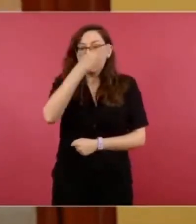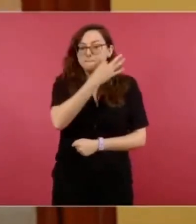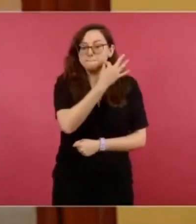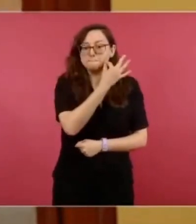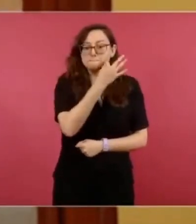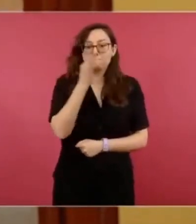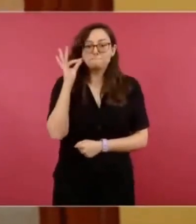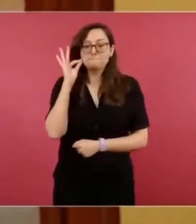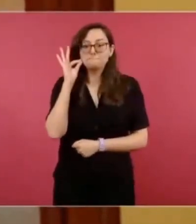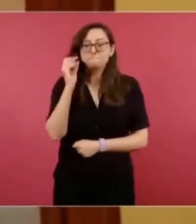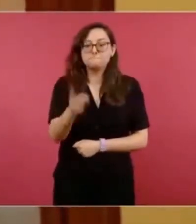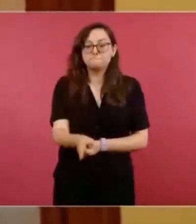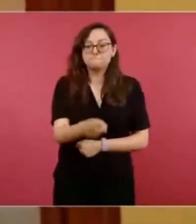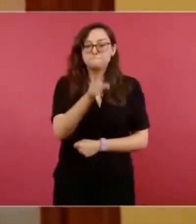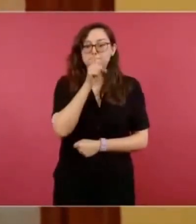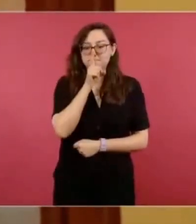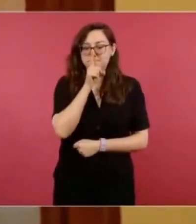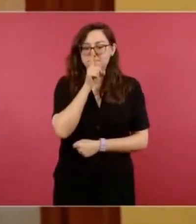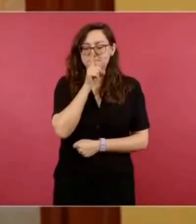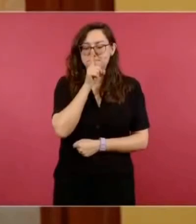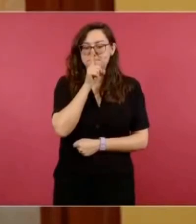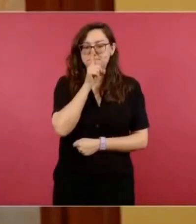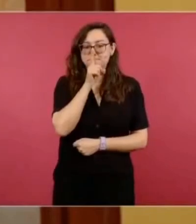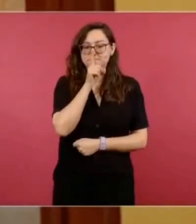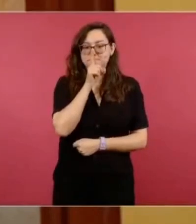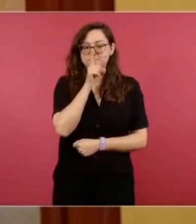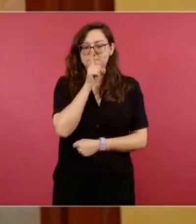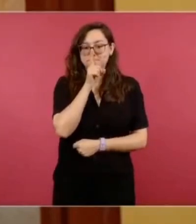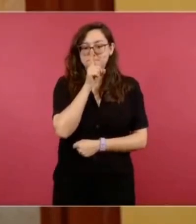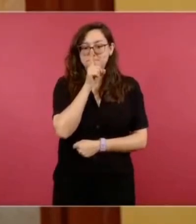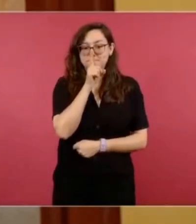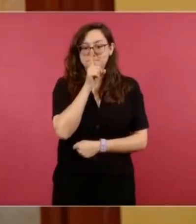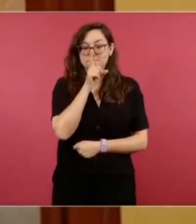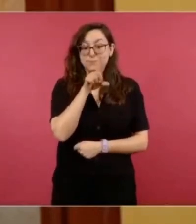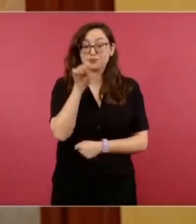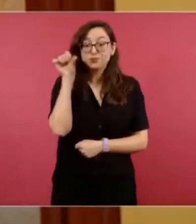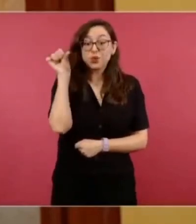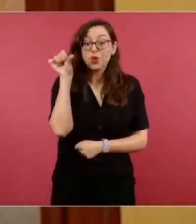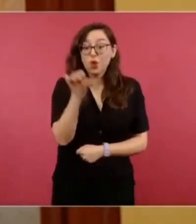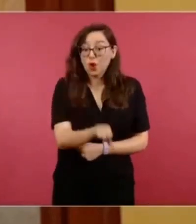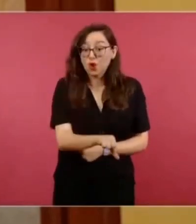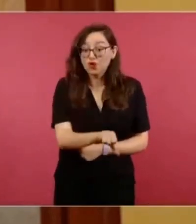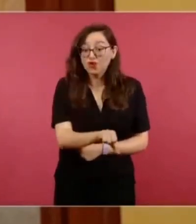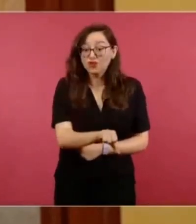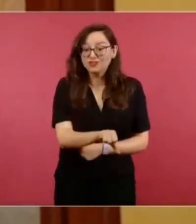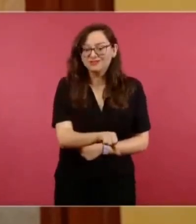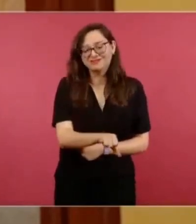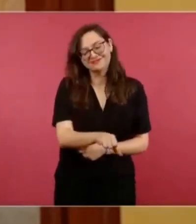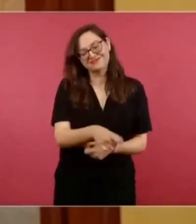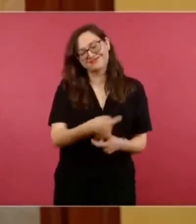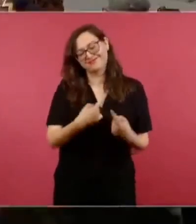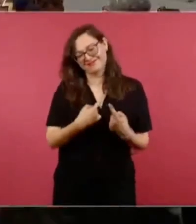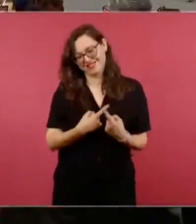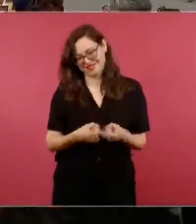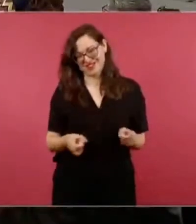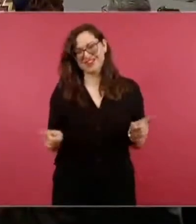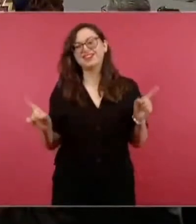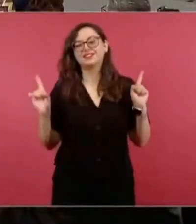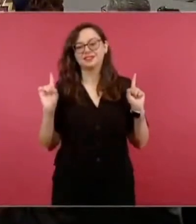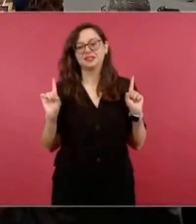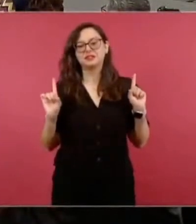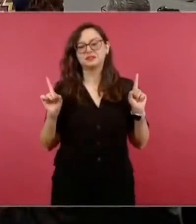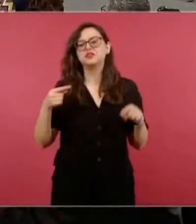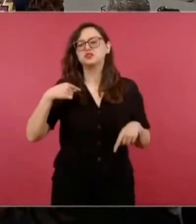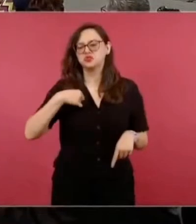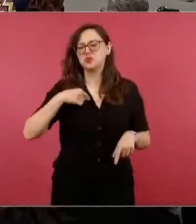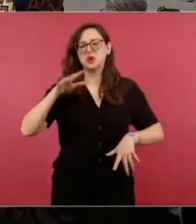Si ves hoy los periódicos, no los he visto, y procuro pues a veces